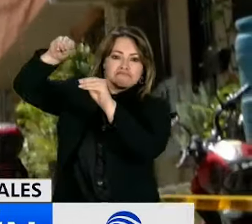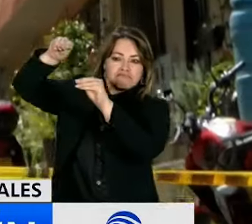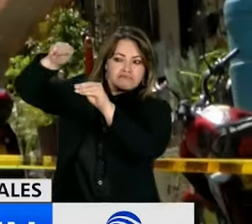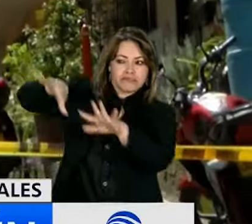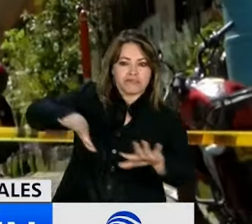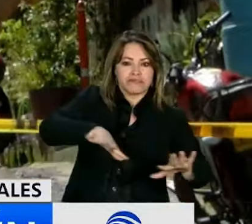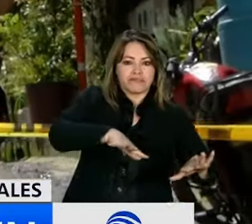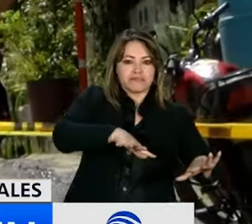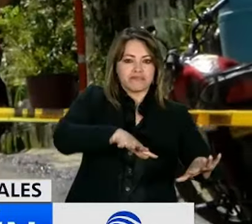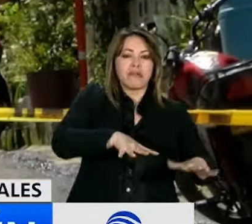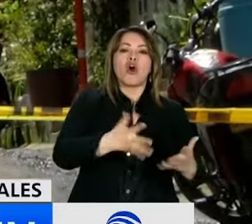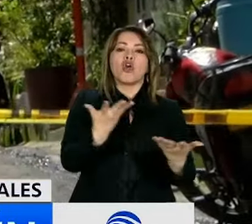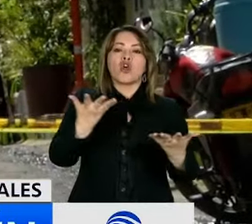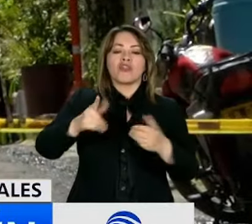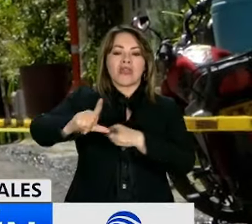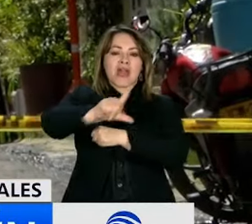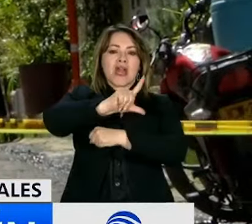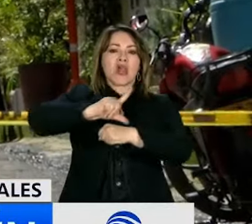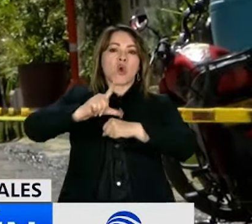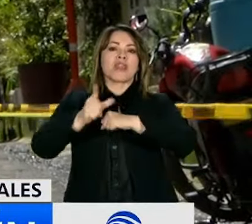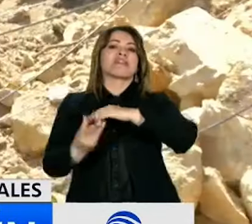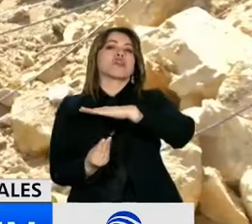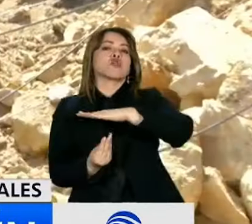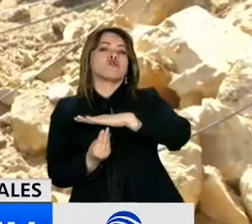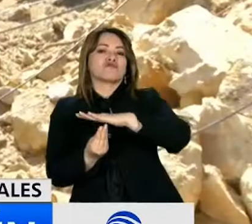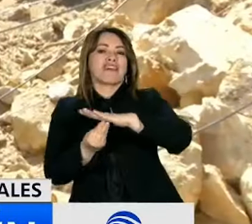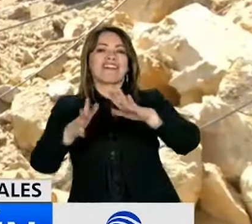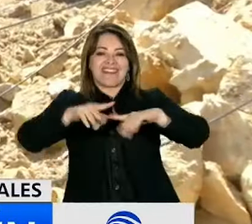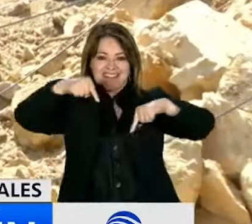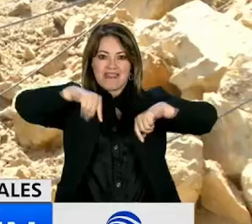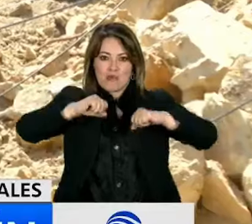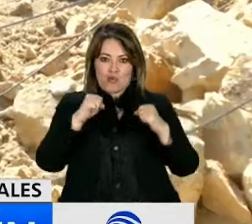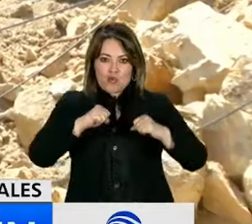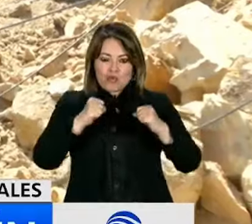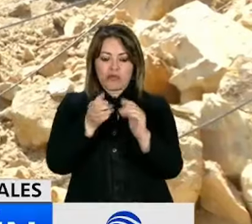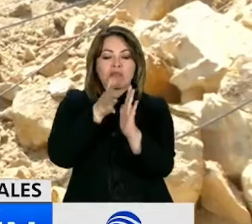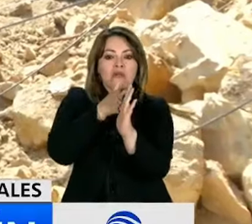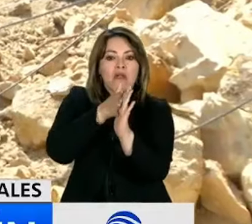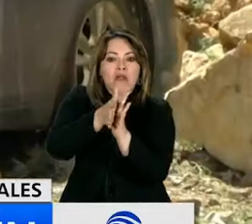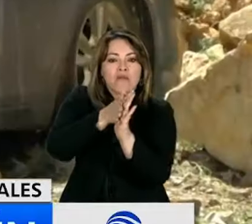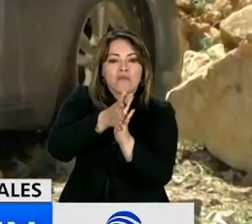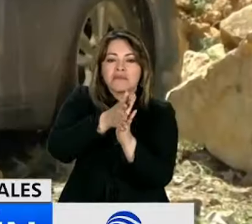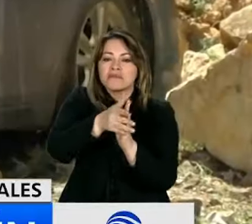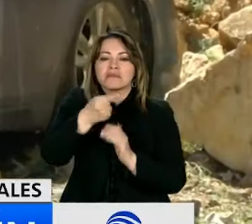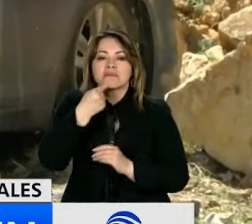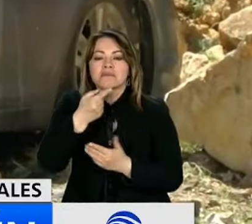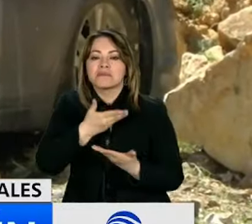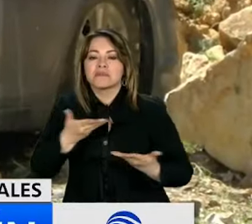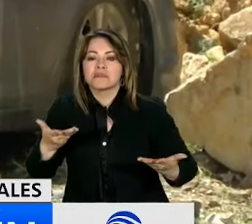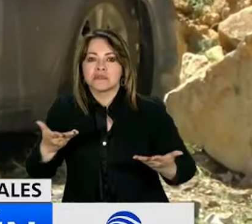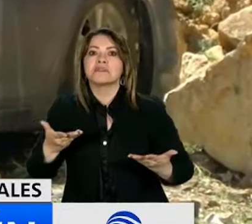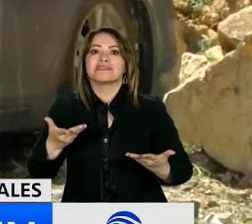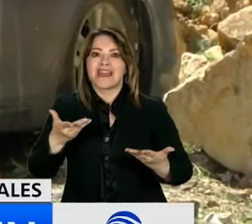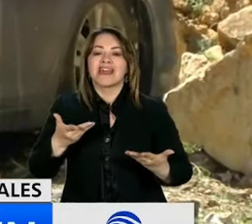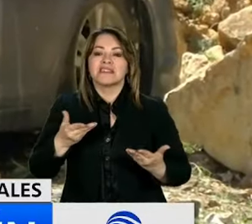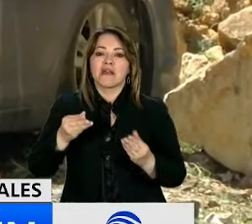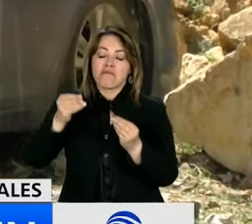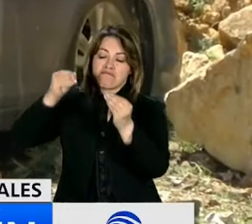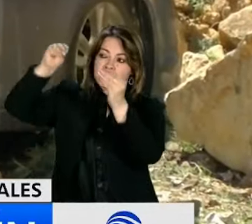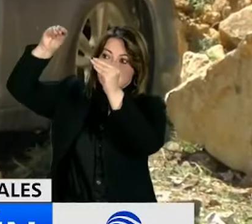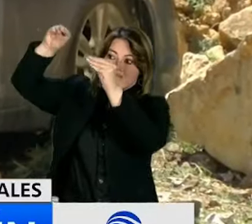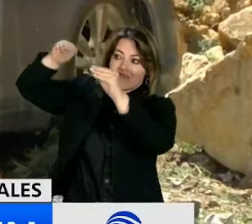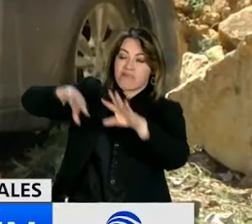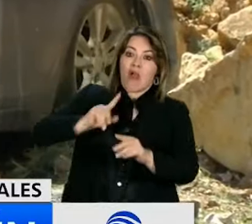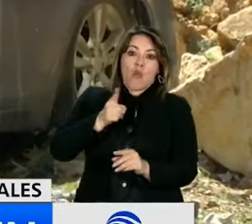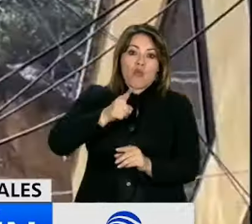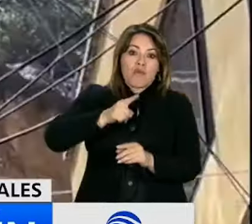de tierra en la localidad de Usaquén. El reporte que entregaron las autoridades es que este fenómeno natural